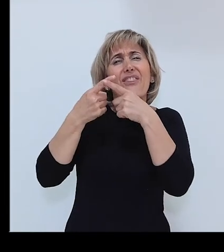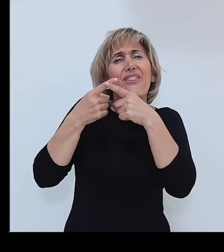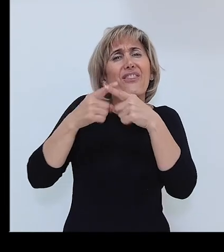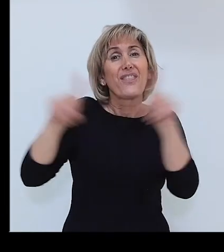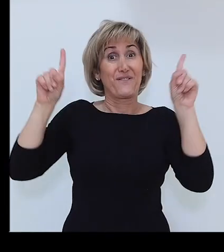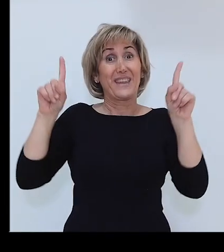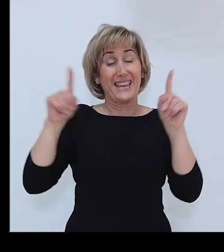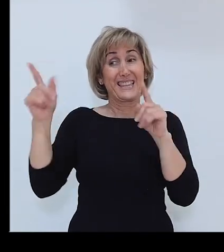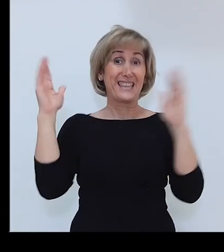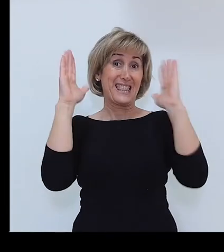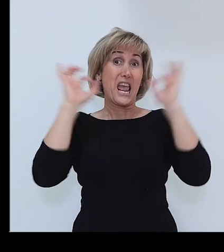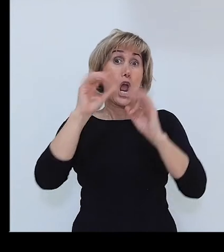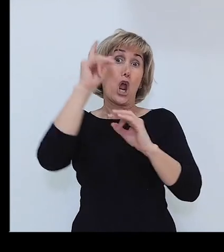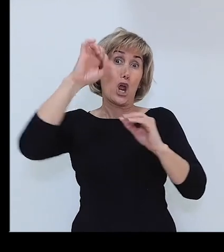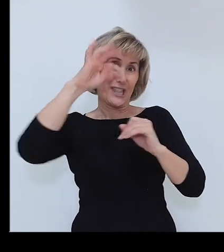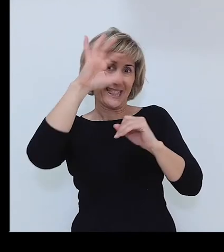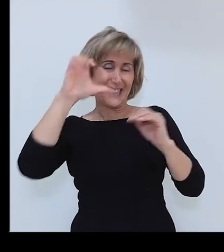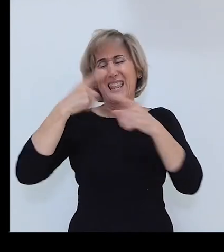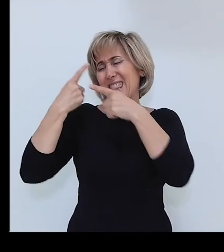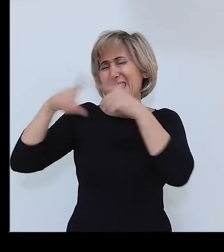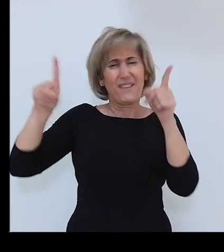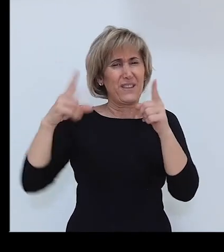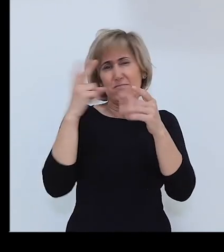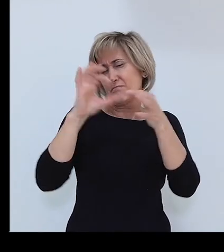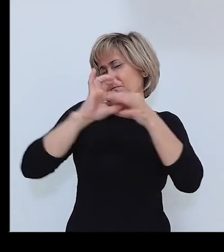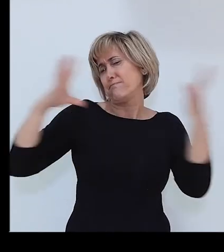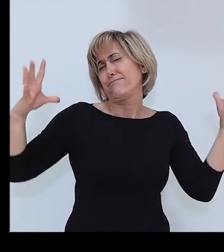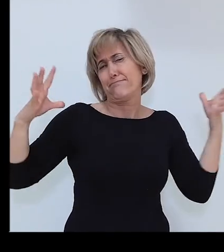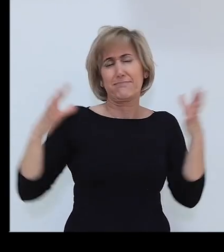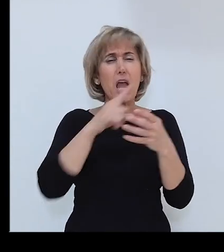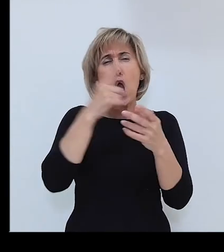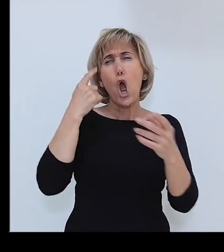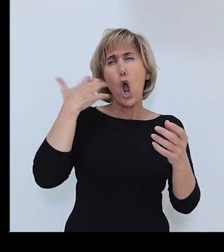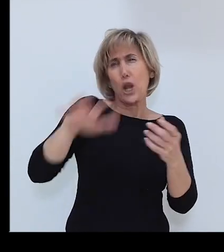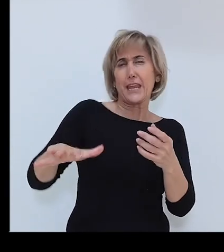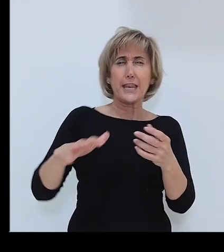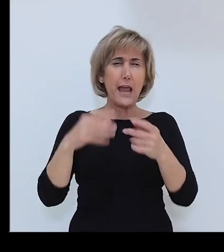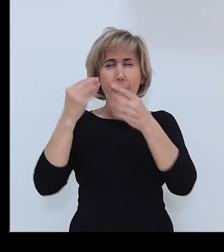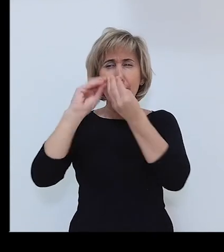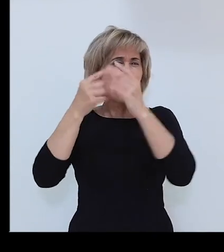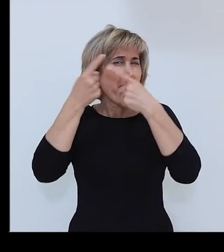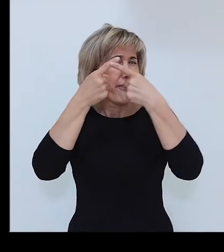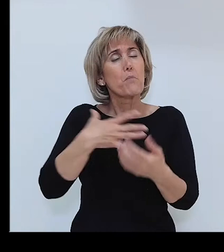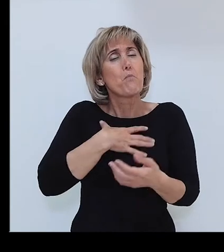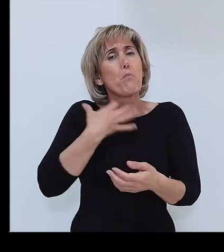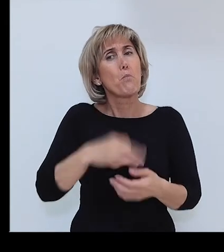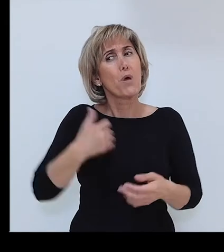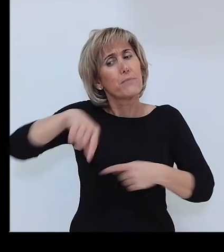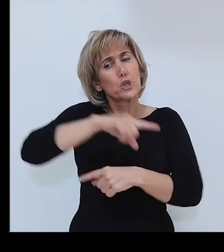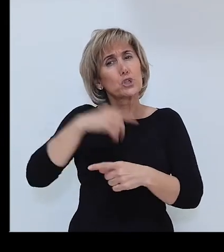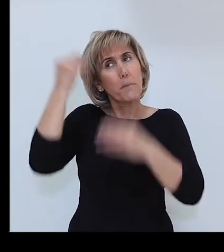de la de Comte y además es una sociología propia, distintiva, original. Y en ese